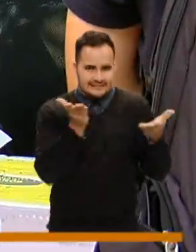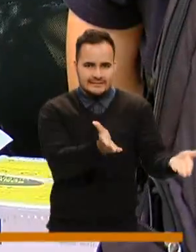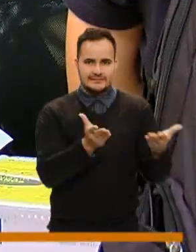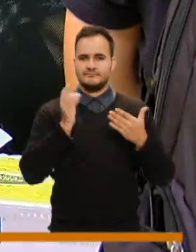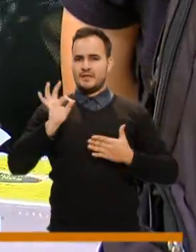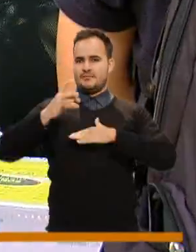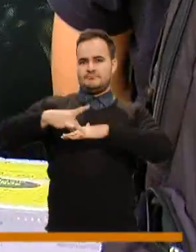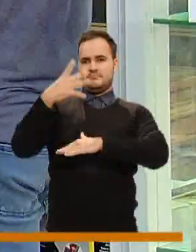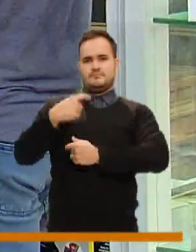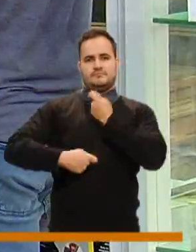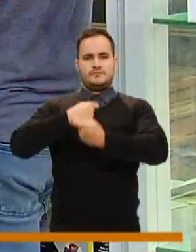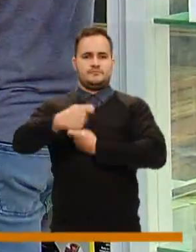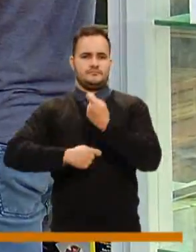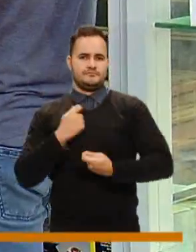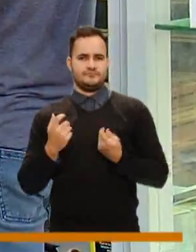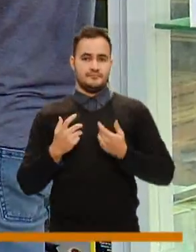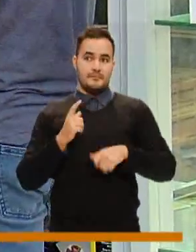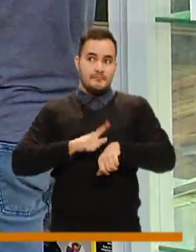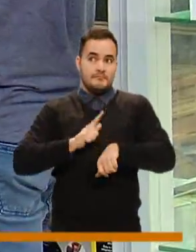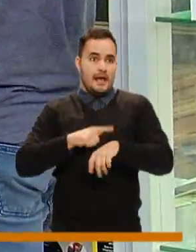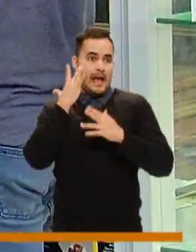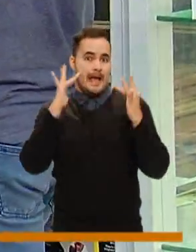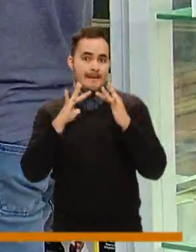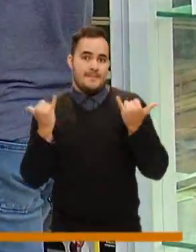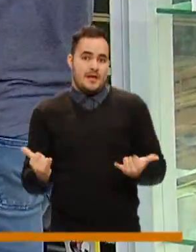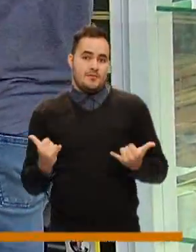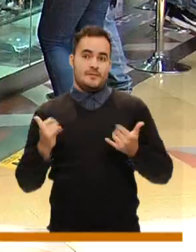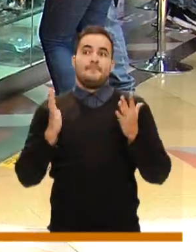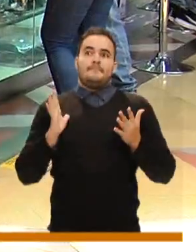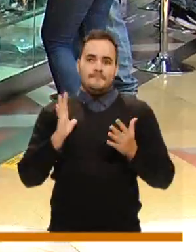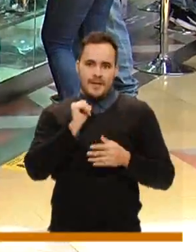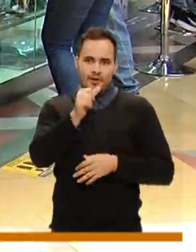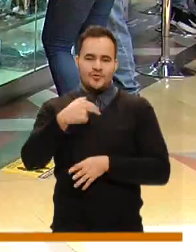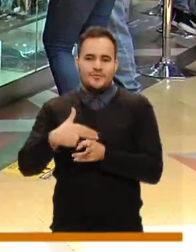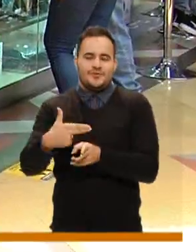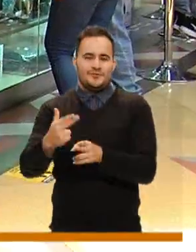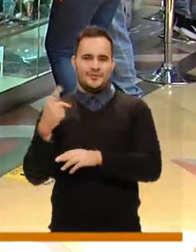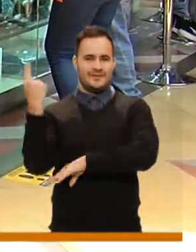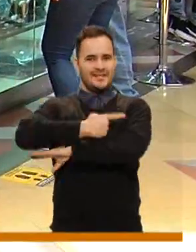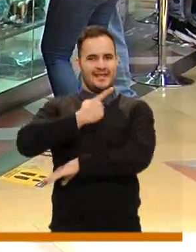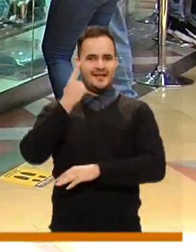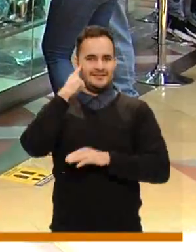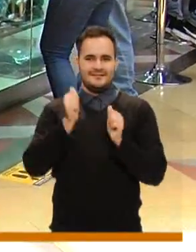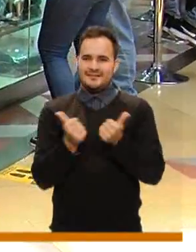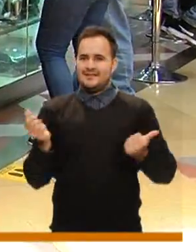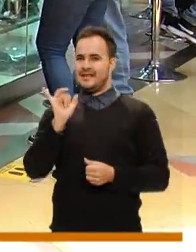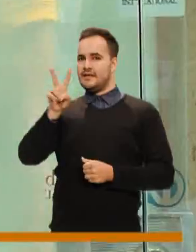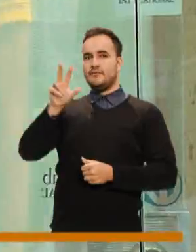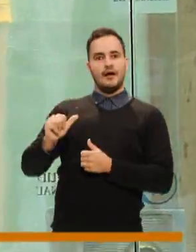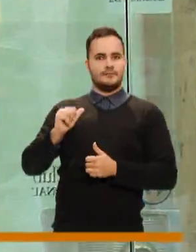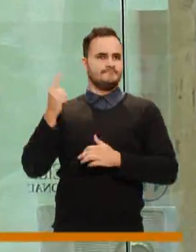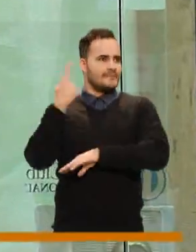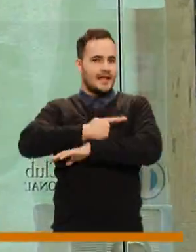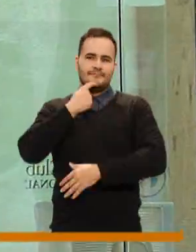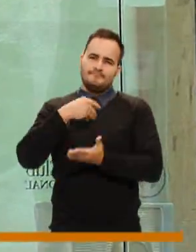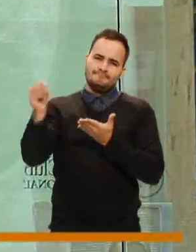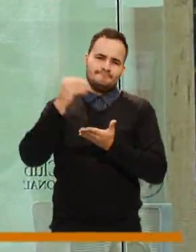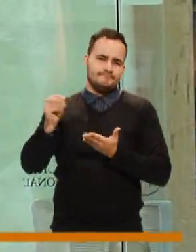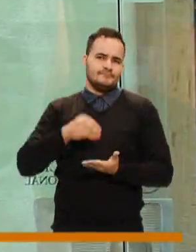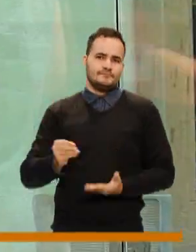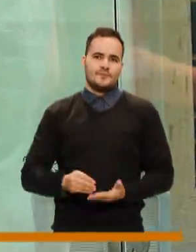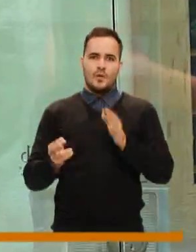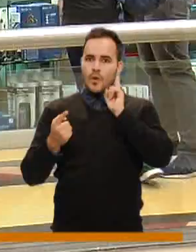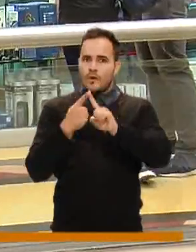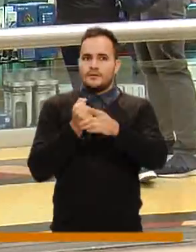un uso adecuado del e-commerce, especialmente ahora que se aproxima nuevamente el Día Sin IVA, que busca aumentar